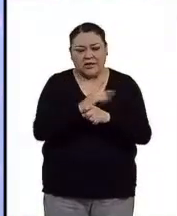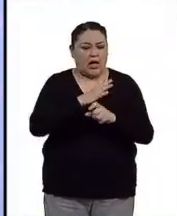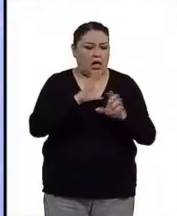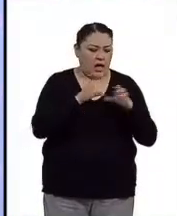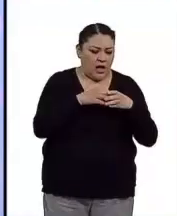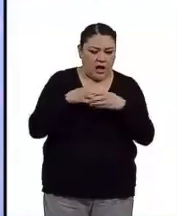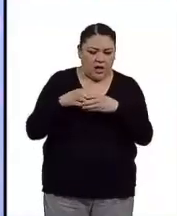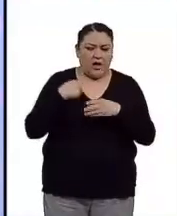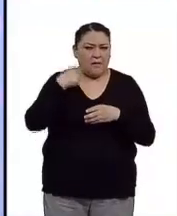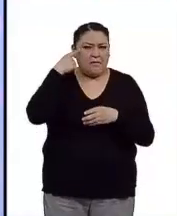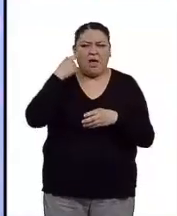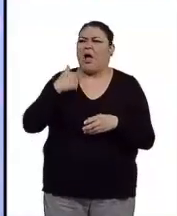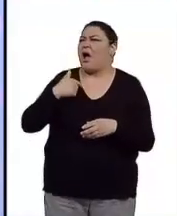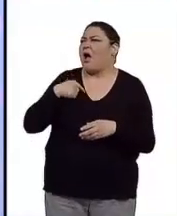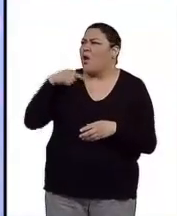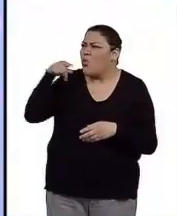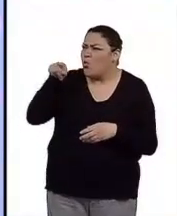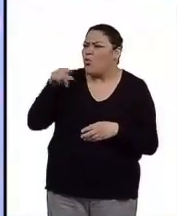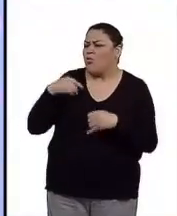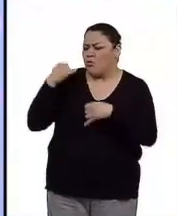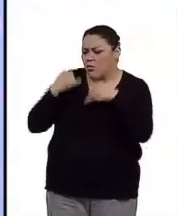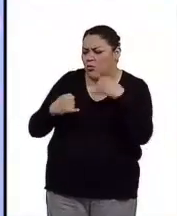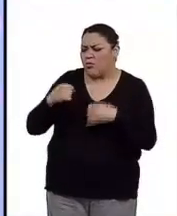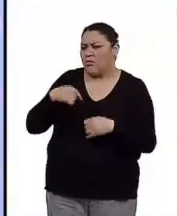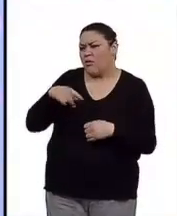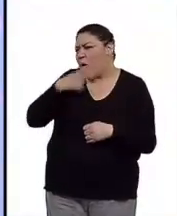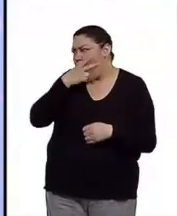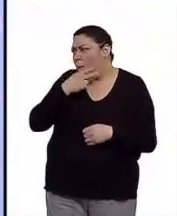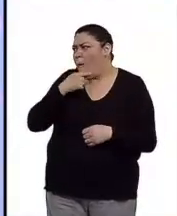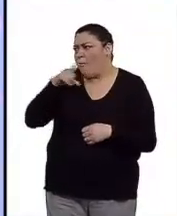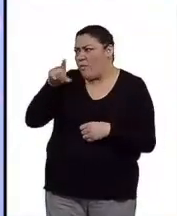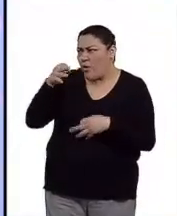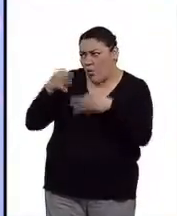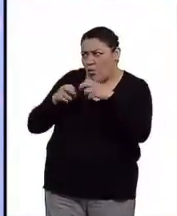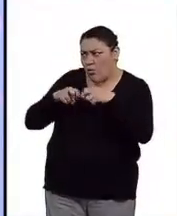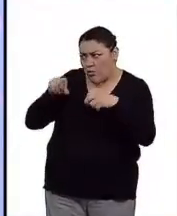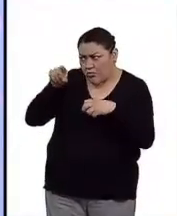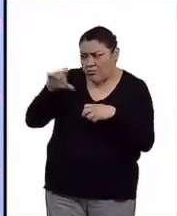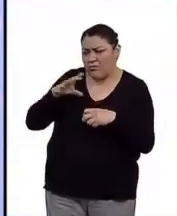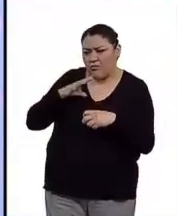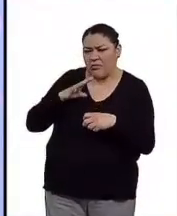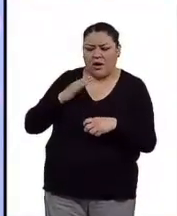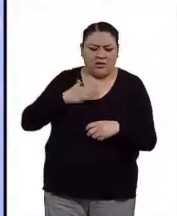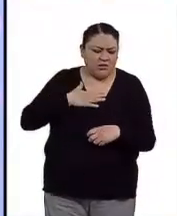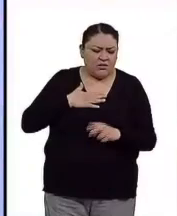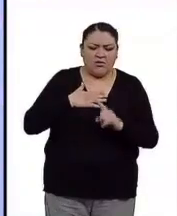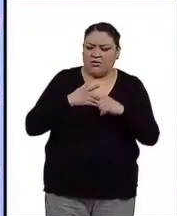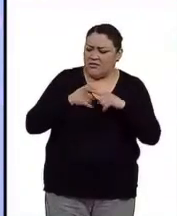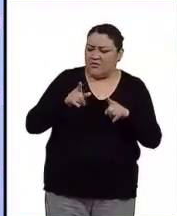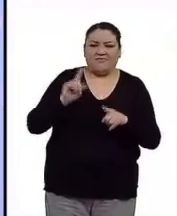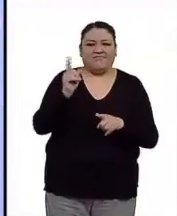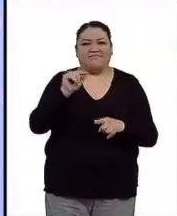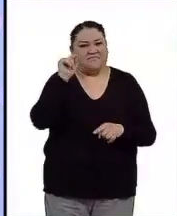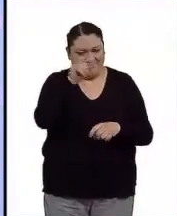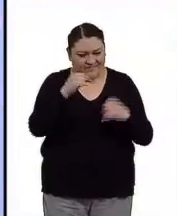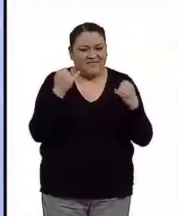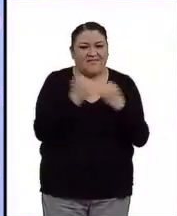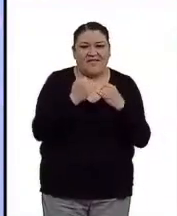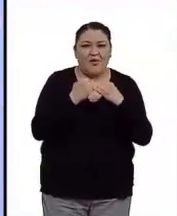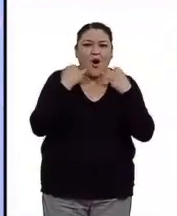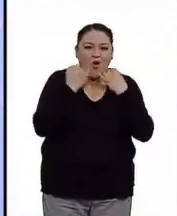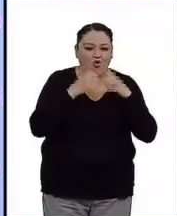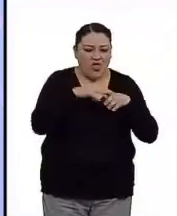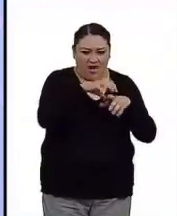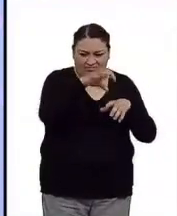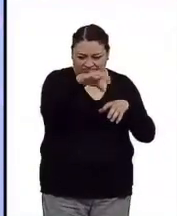es para los jueces, ¿no? Para los jueces jurisdiccionales, y no es así, también es para los presidentes o presidentas de las juntas. Y